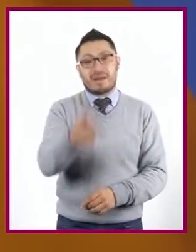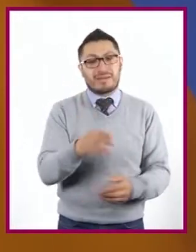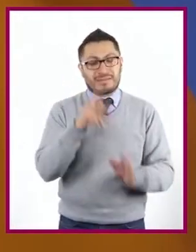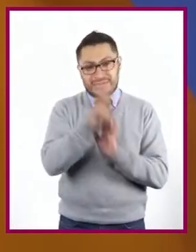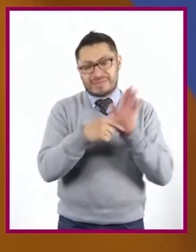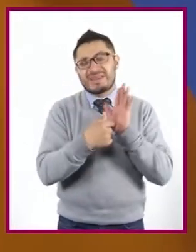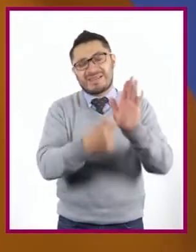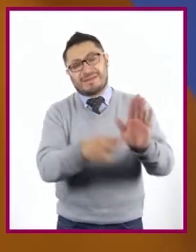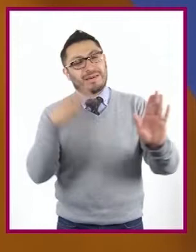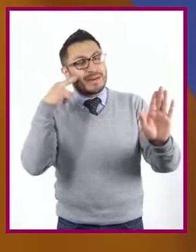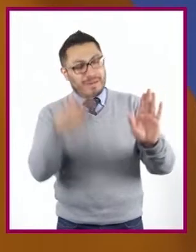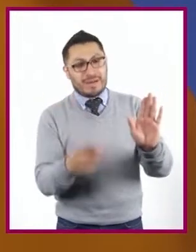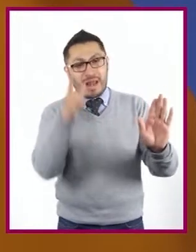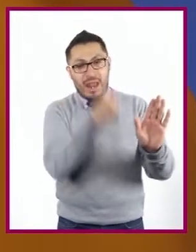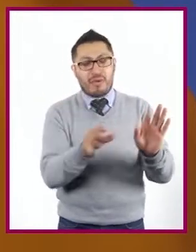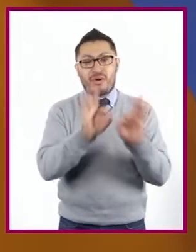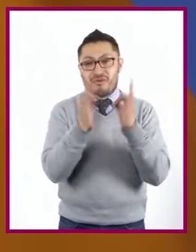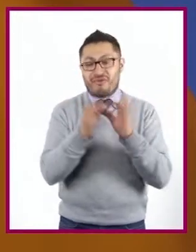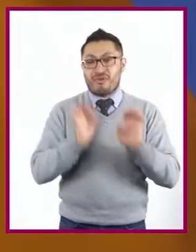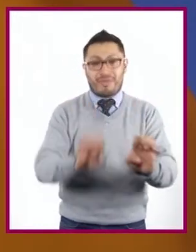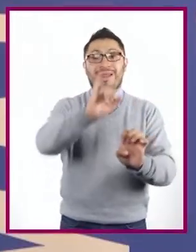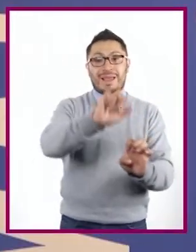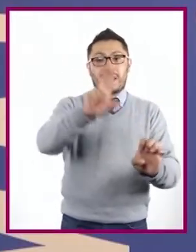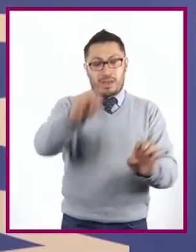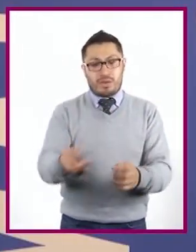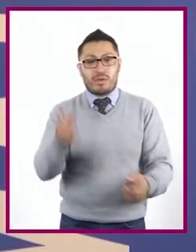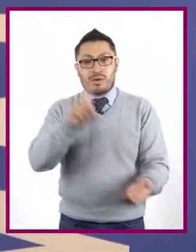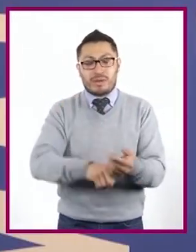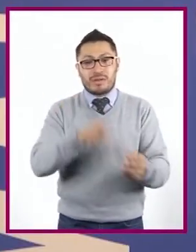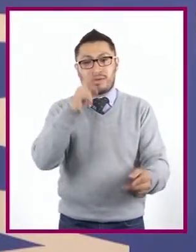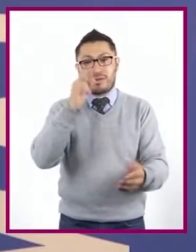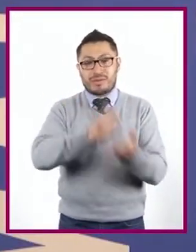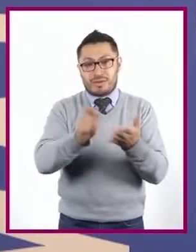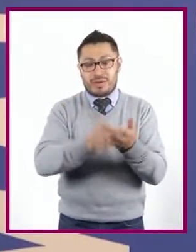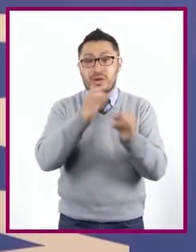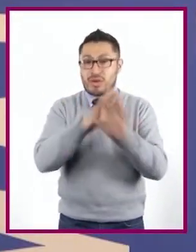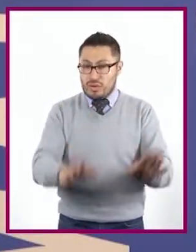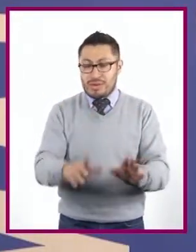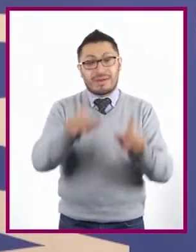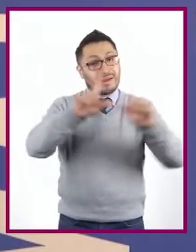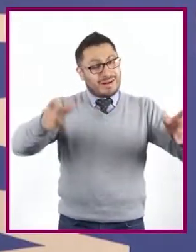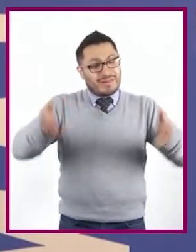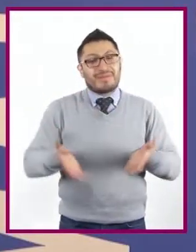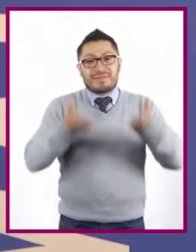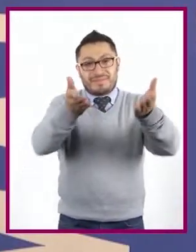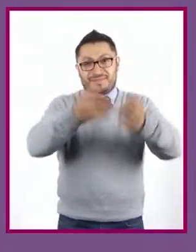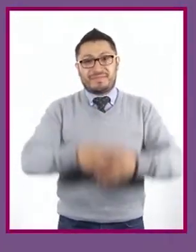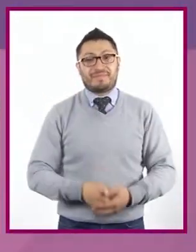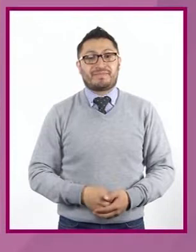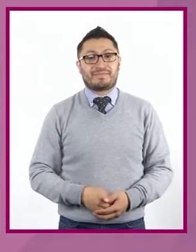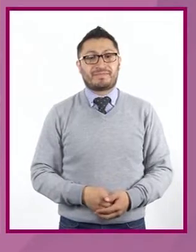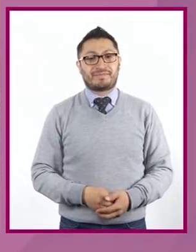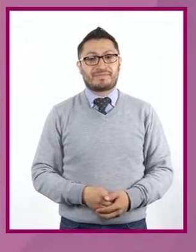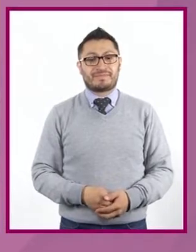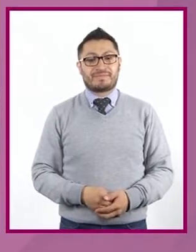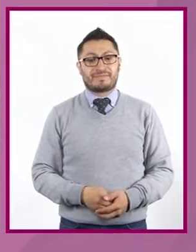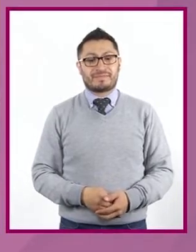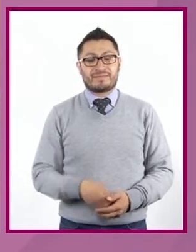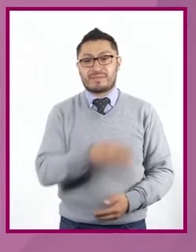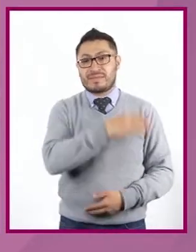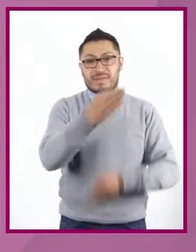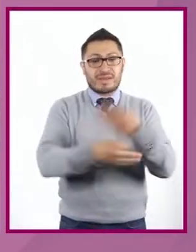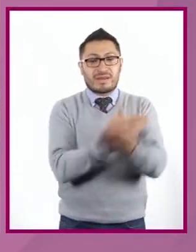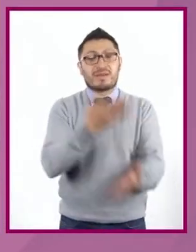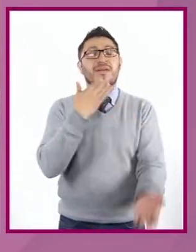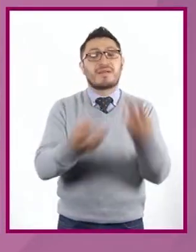Lenguaje formal e informal en notas informativas. ¿Listas y listos? ¡Adelante! Sean bienvenidos a